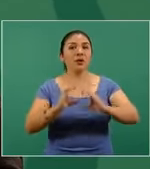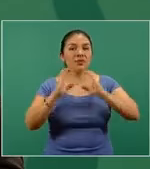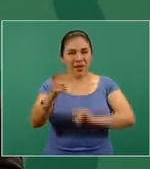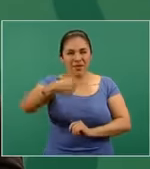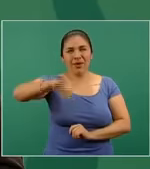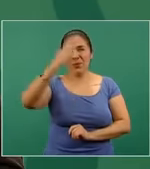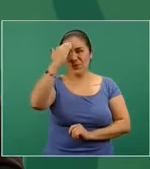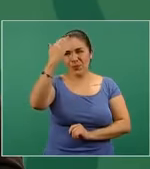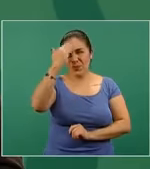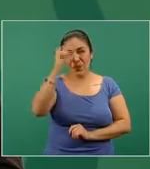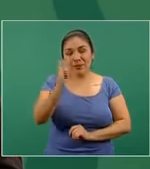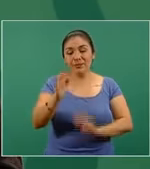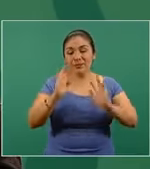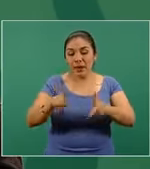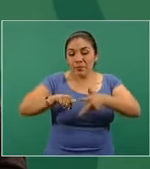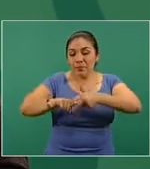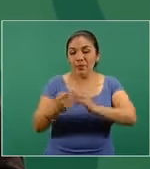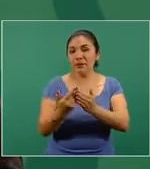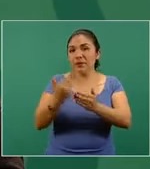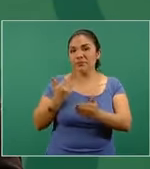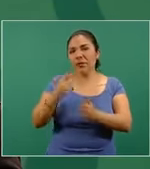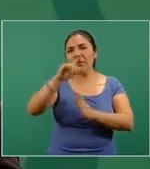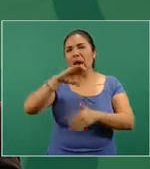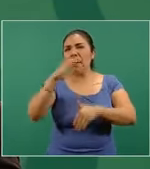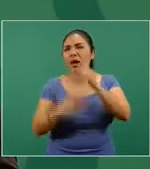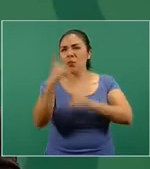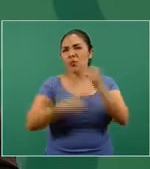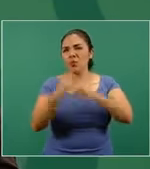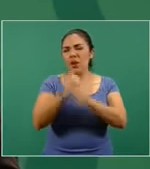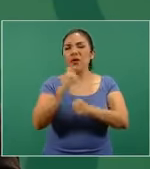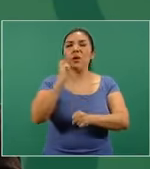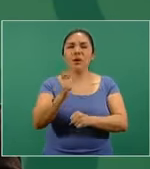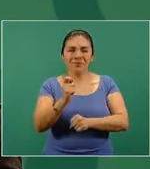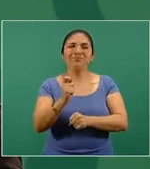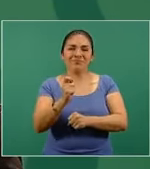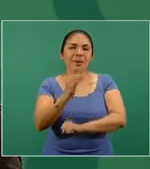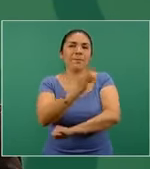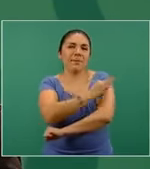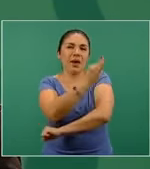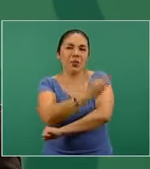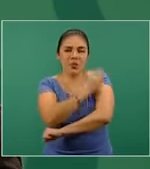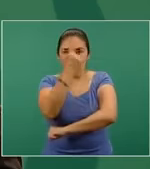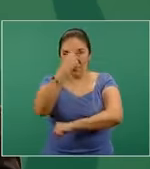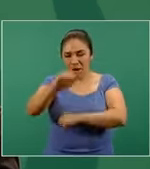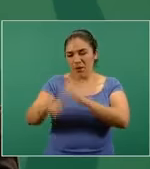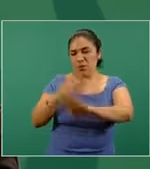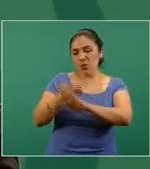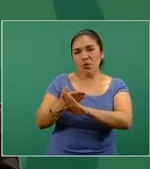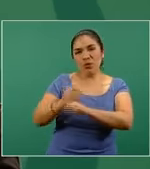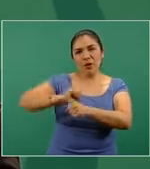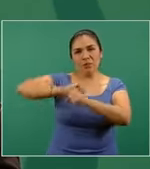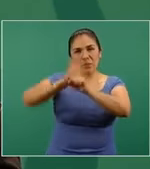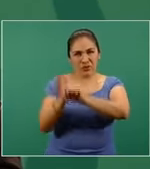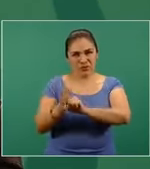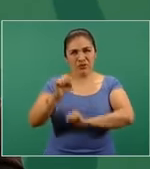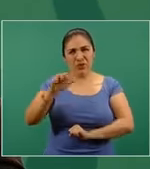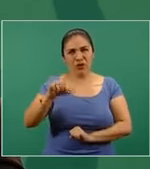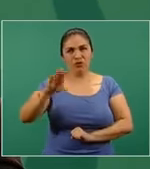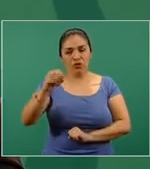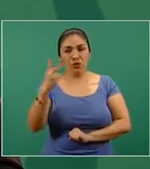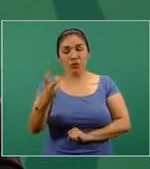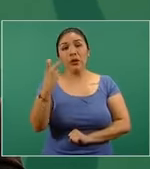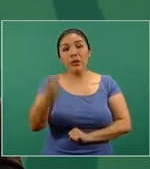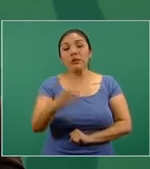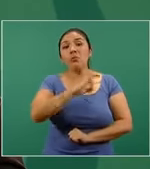excelencia que, bueno, inició desde fines del año pasado, que es justo la vacunación contra el virus SARS-CoV-2, que nos permitirá